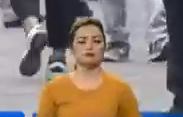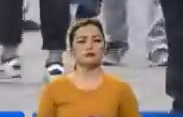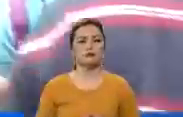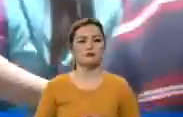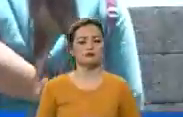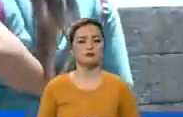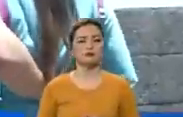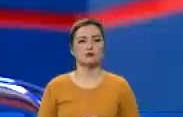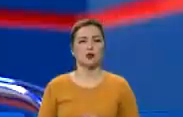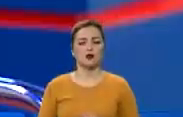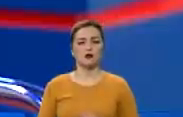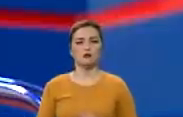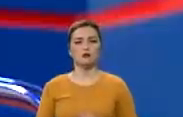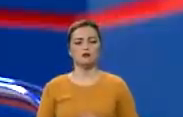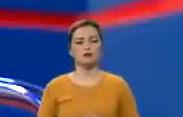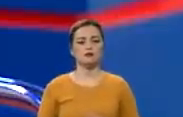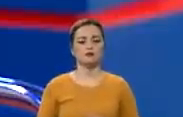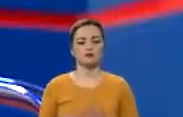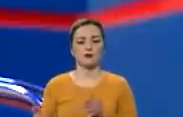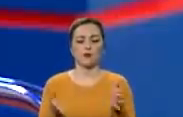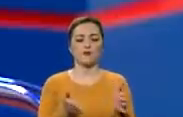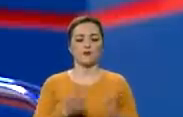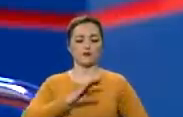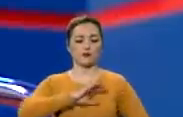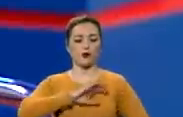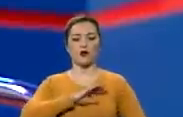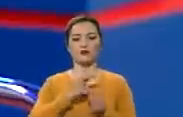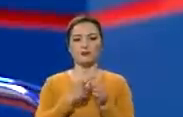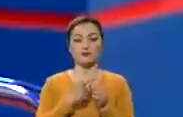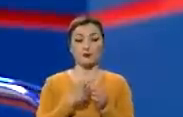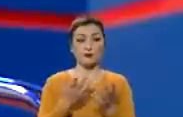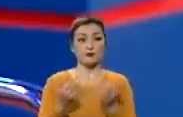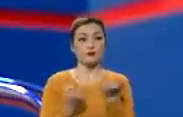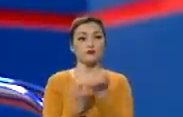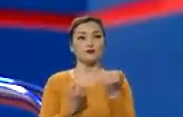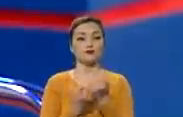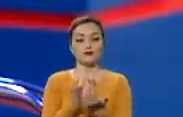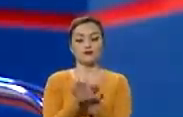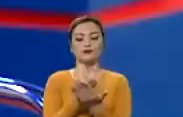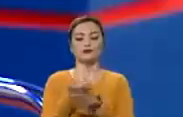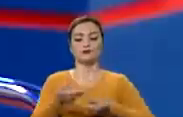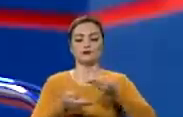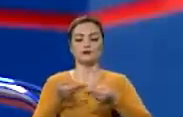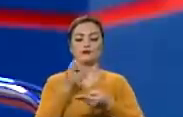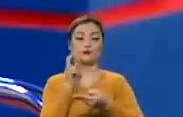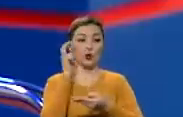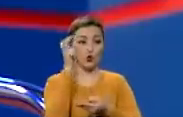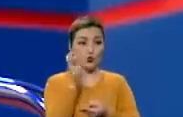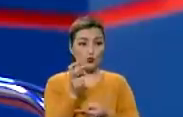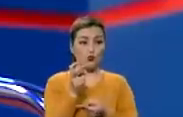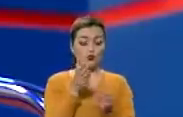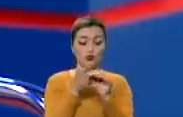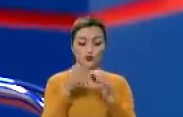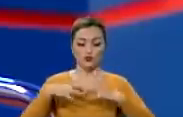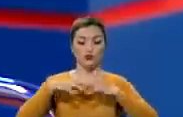Quiñones, 24 horas. El municipio de Quito anunció incentivos económicos para negocios turísticos en busca de la reactivación